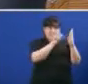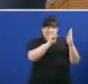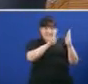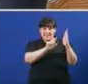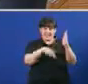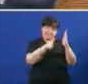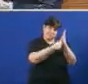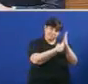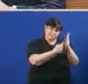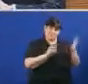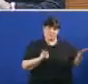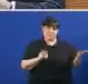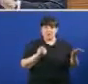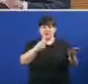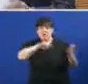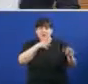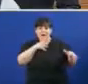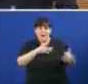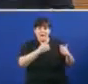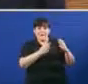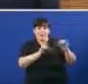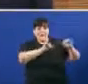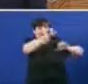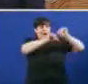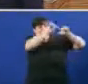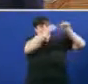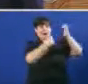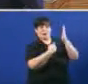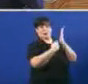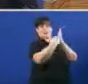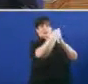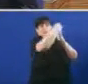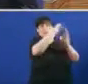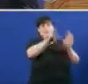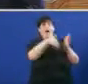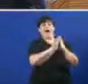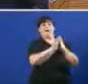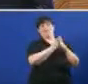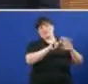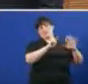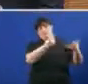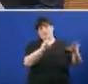cola e subimos o posto 6 por arriba. De que me está